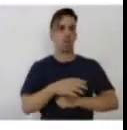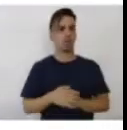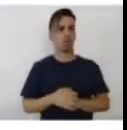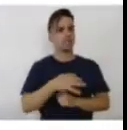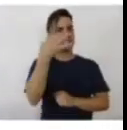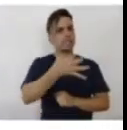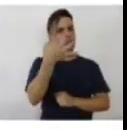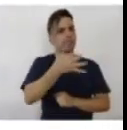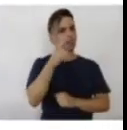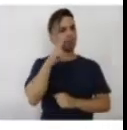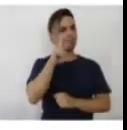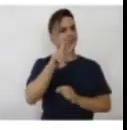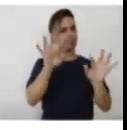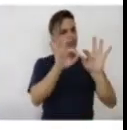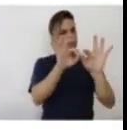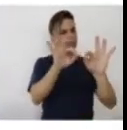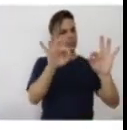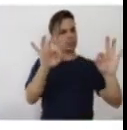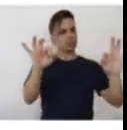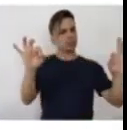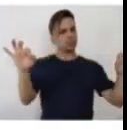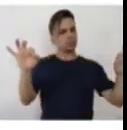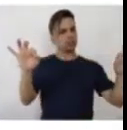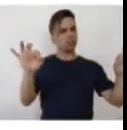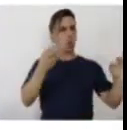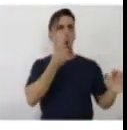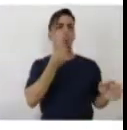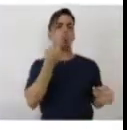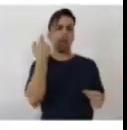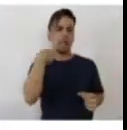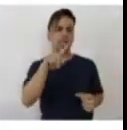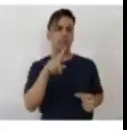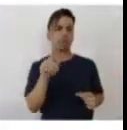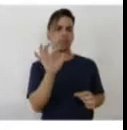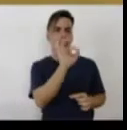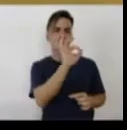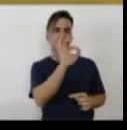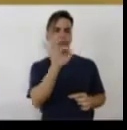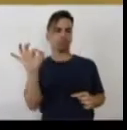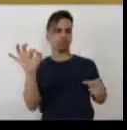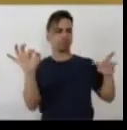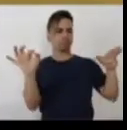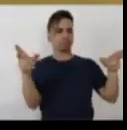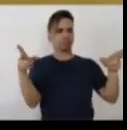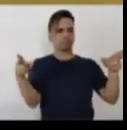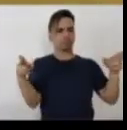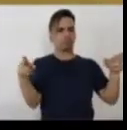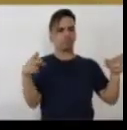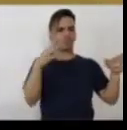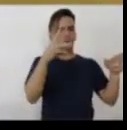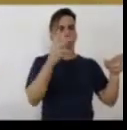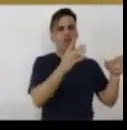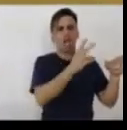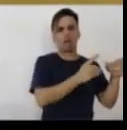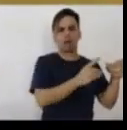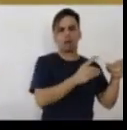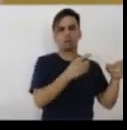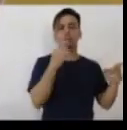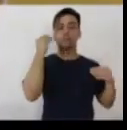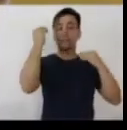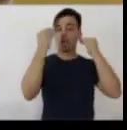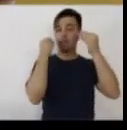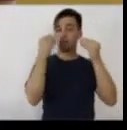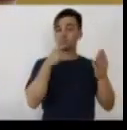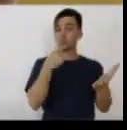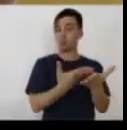en cada uno de los casos o será una recta numérica? Bueno, esos análisis yo les propongo que ustedes lo hagan